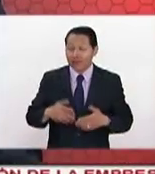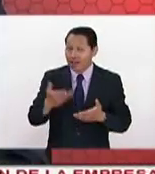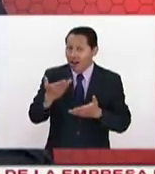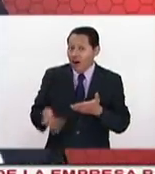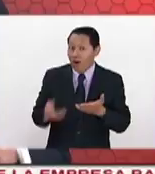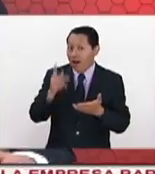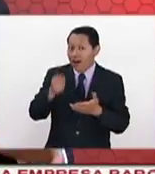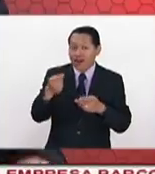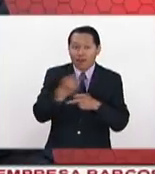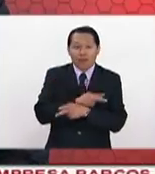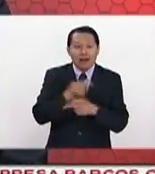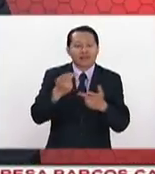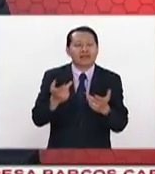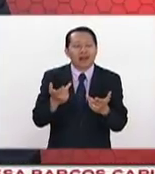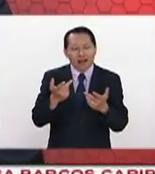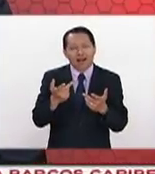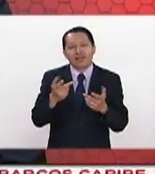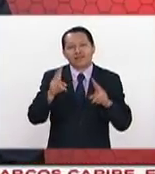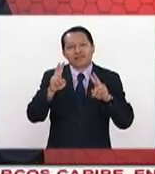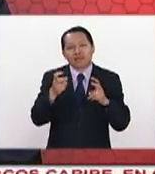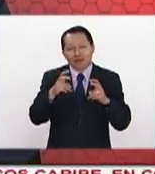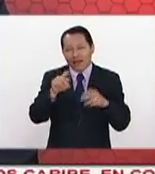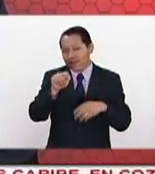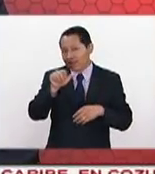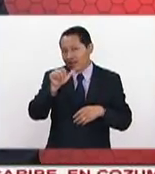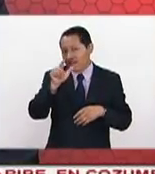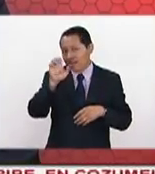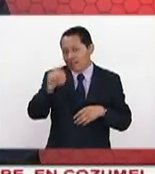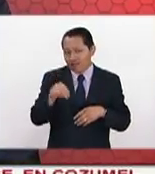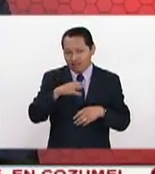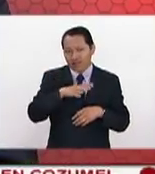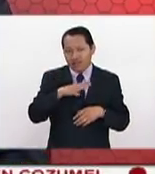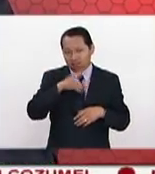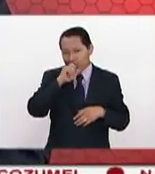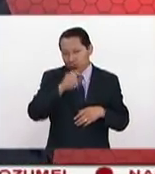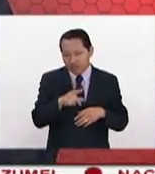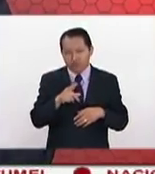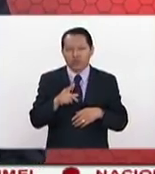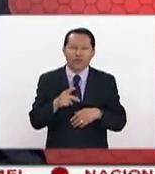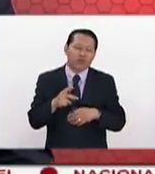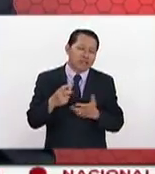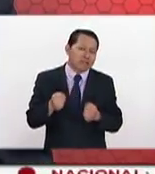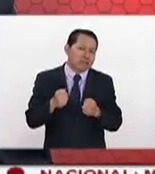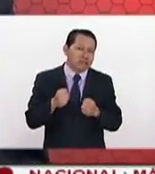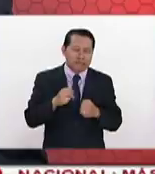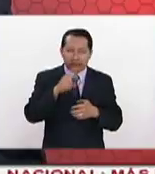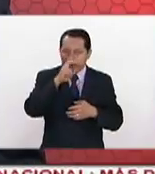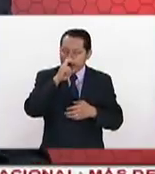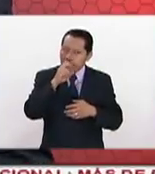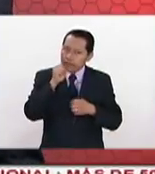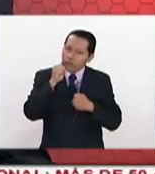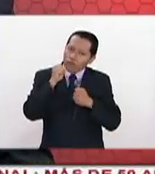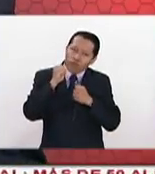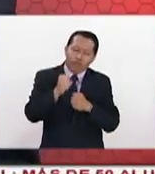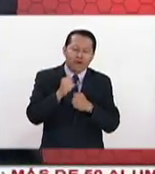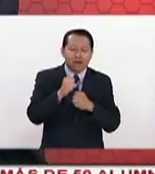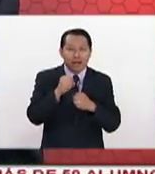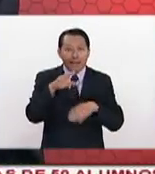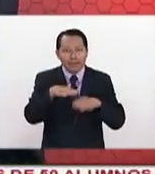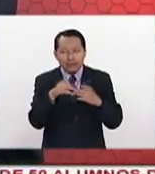Vamos a ver qué es lo que está pasando en materia del Tratado de Libre Comercio de América del Norte, estas duras, intensas,